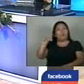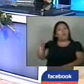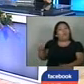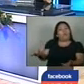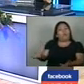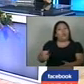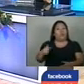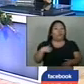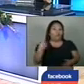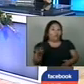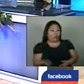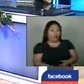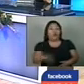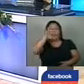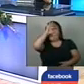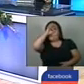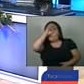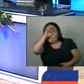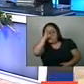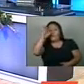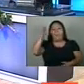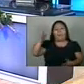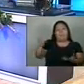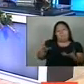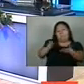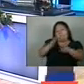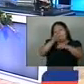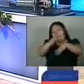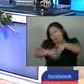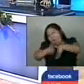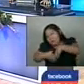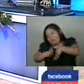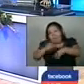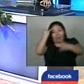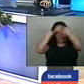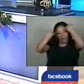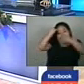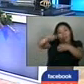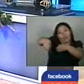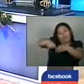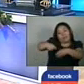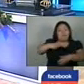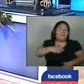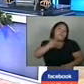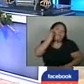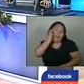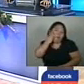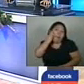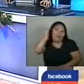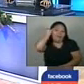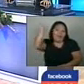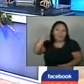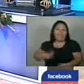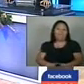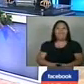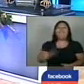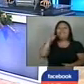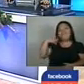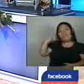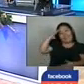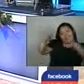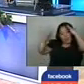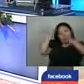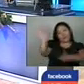una pierna de cerdo con una salsa de piña, ahí inventando un poco. Mi madre, por supuesto. Bueno, saludos para tu mamá.